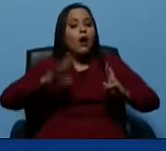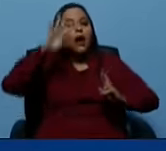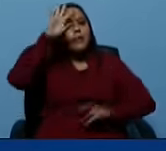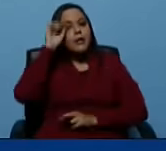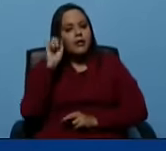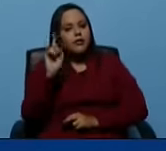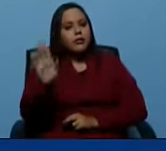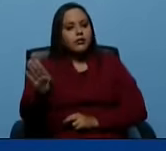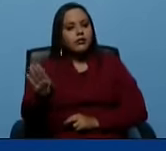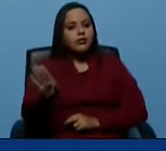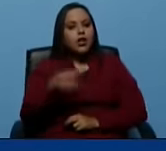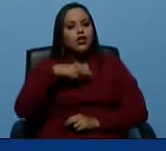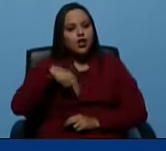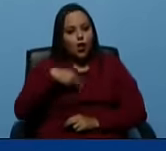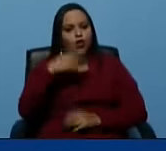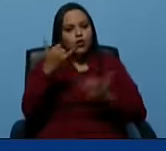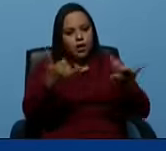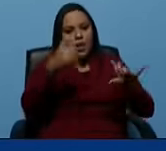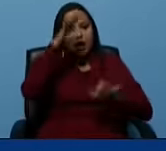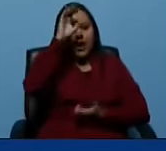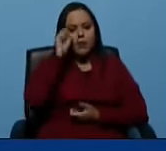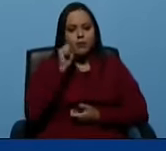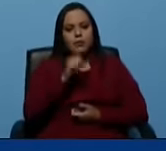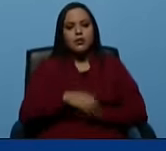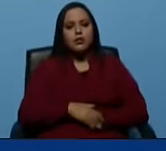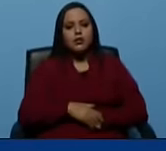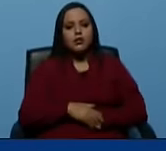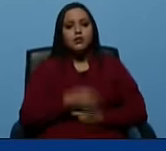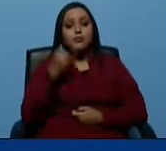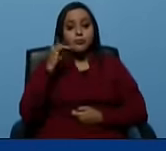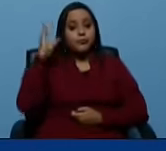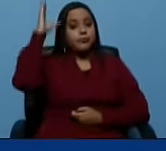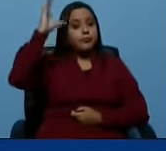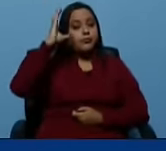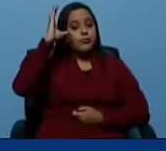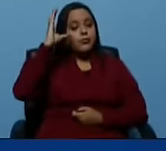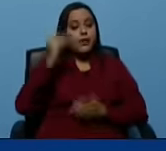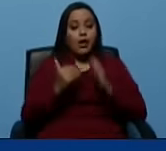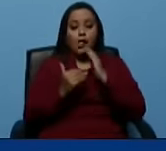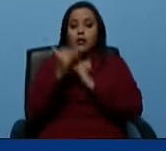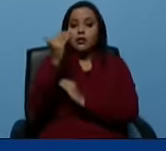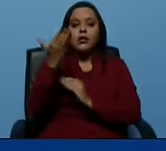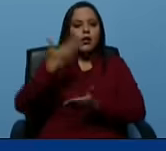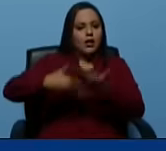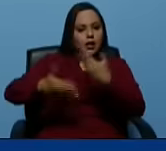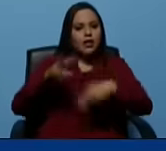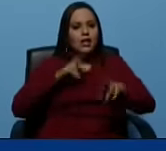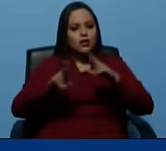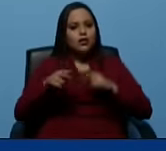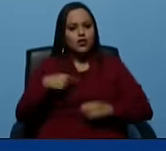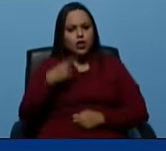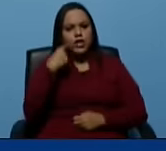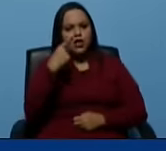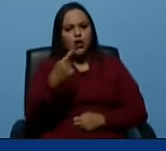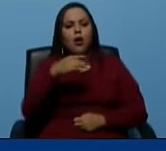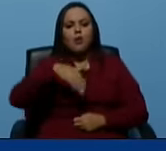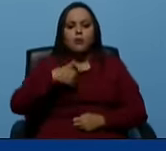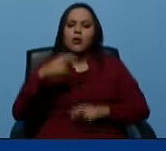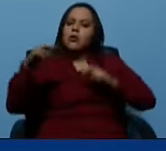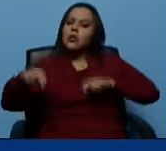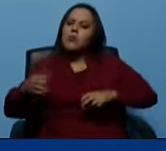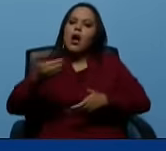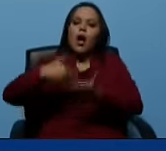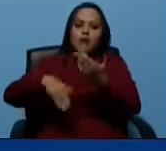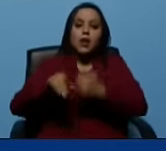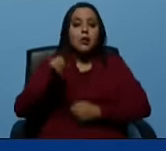lecciones. Nosotros las hemos aprendido. Y tenemos la madurez suficiente y la capacidad diplomática, te lo digo, para hablar con